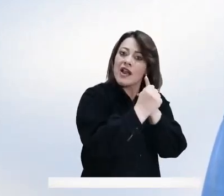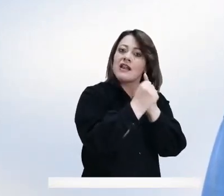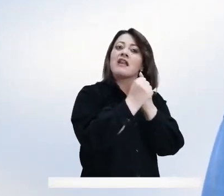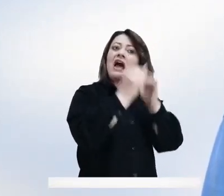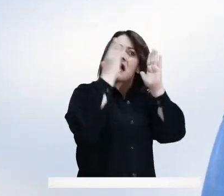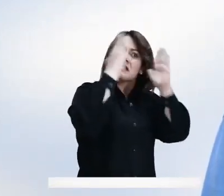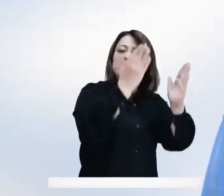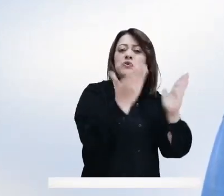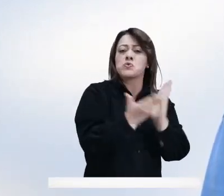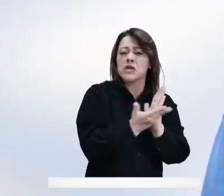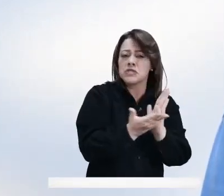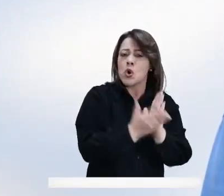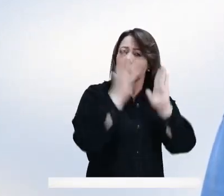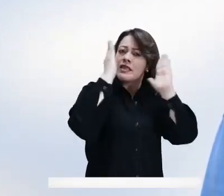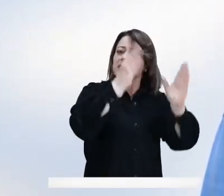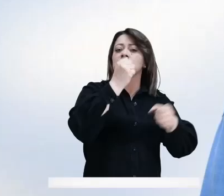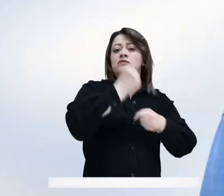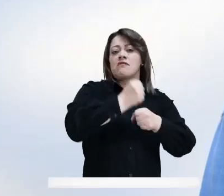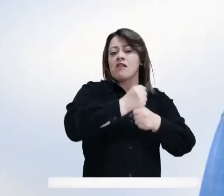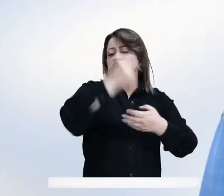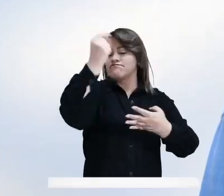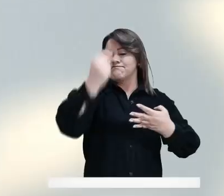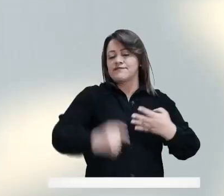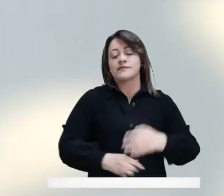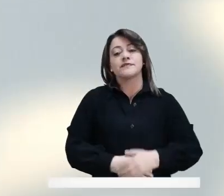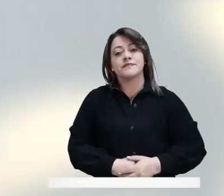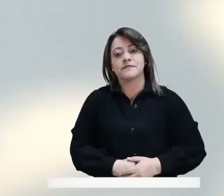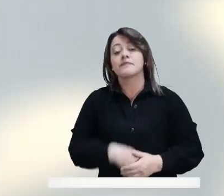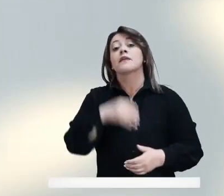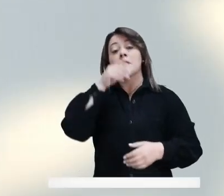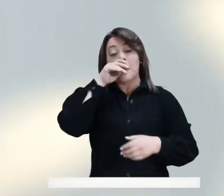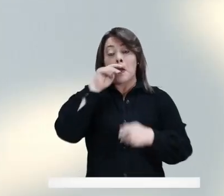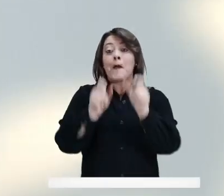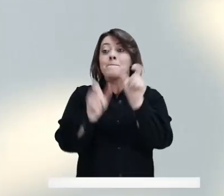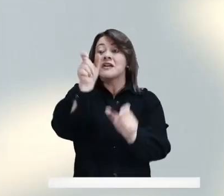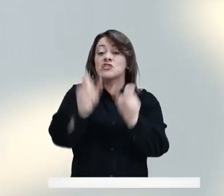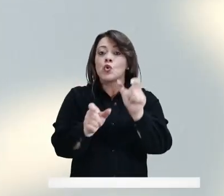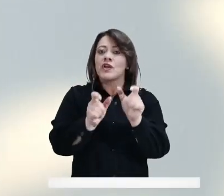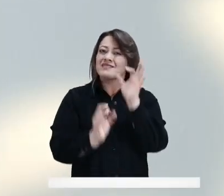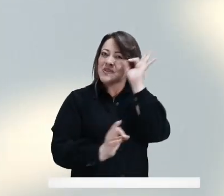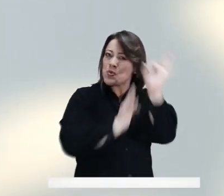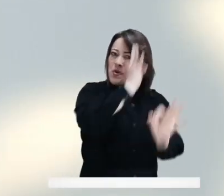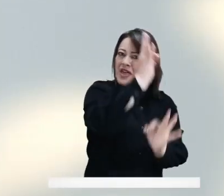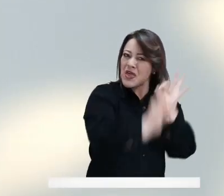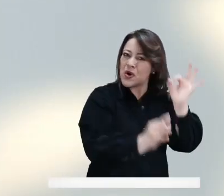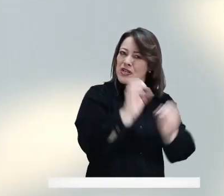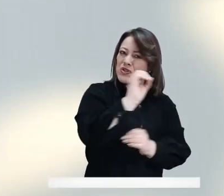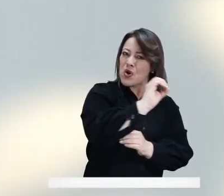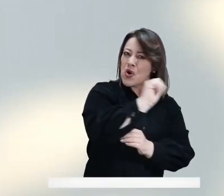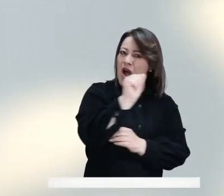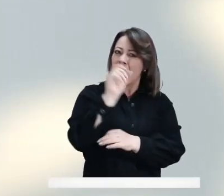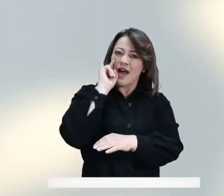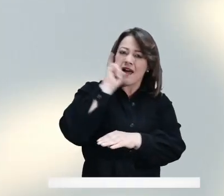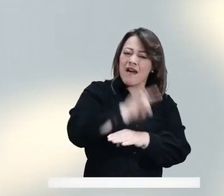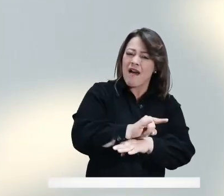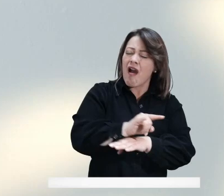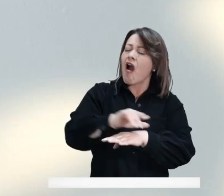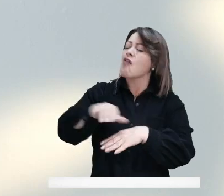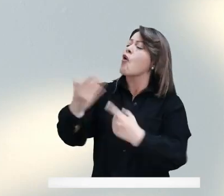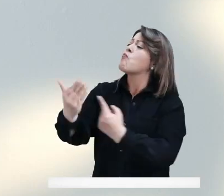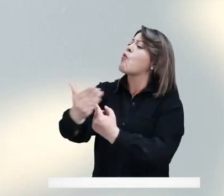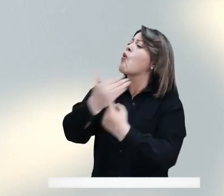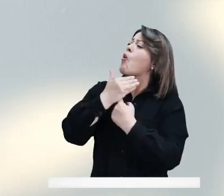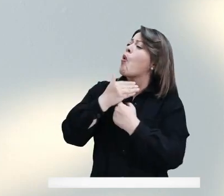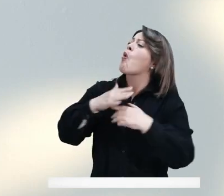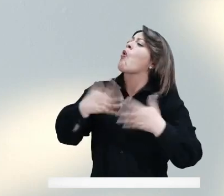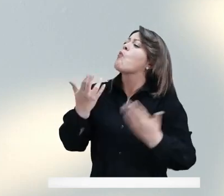atención educativa, laboral, etc. Y a esos cuidadores y cuidadoras, concejal Andrés, ¿cómo se les está